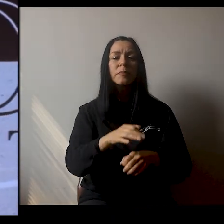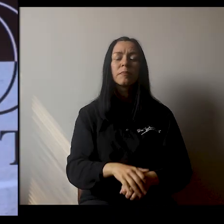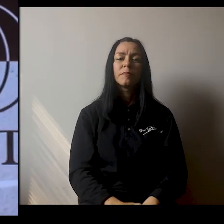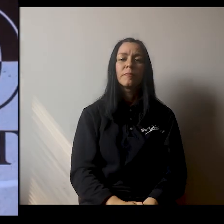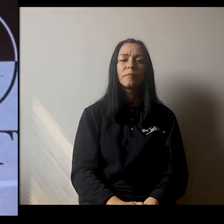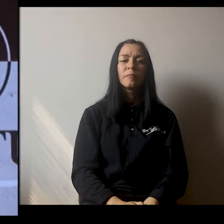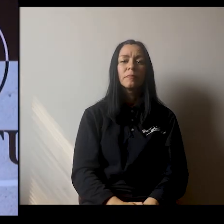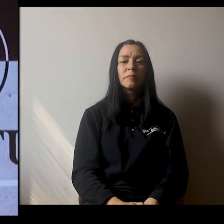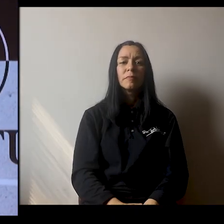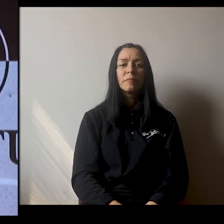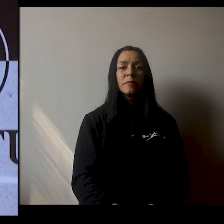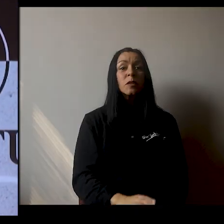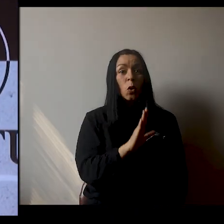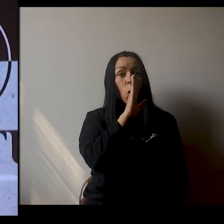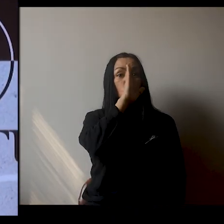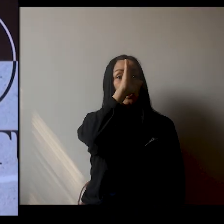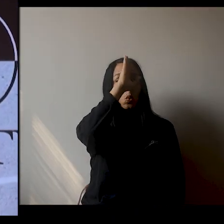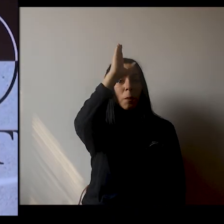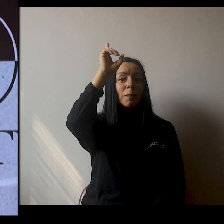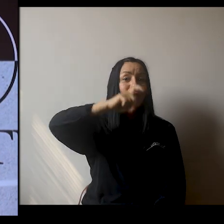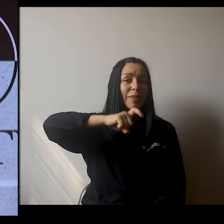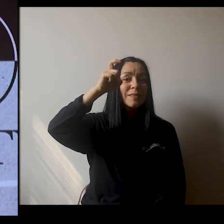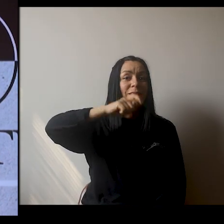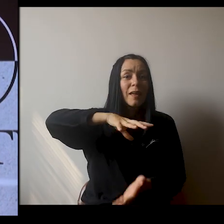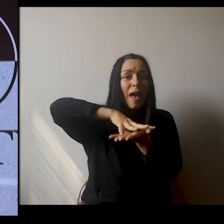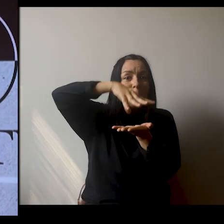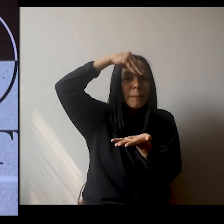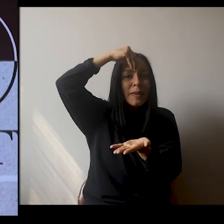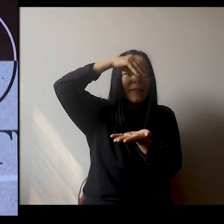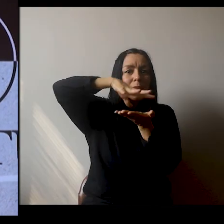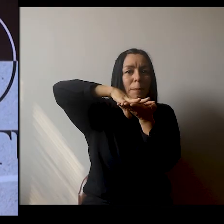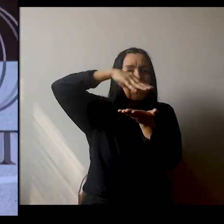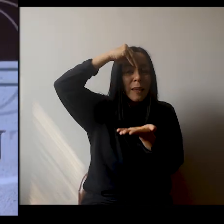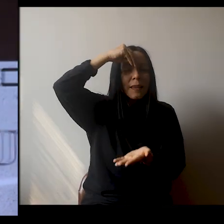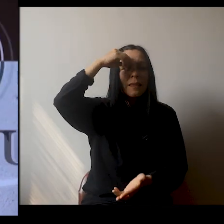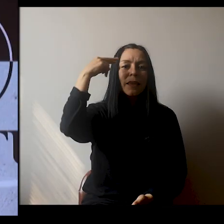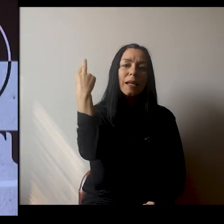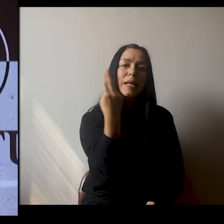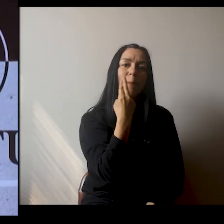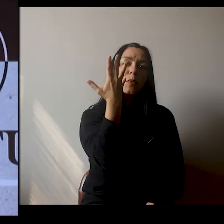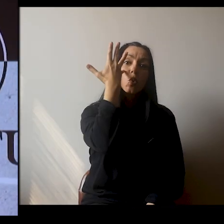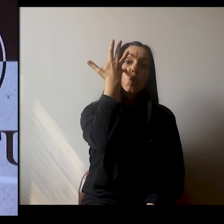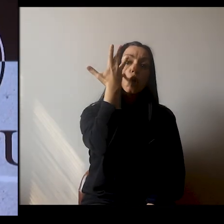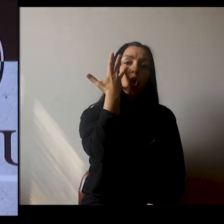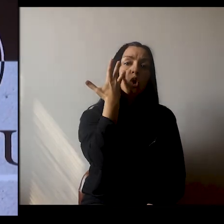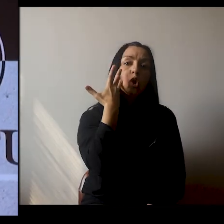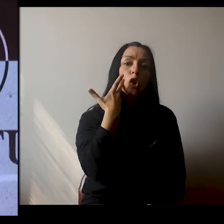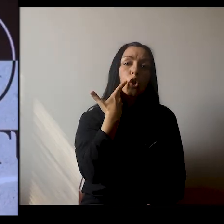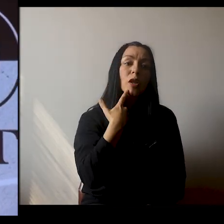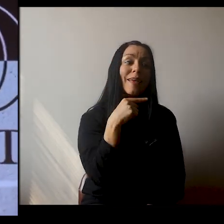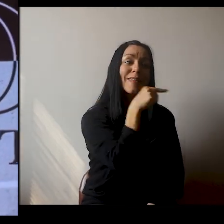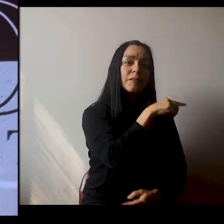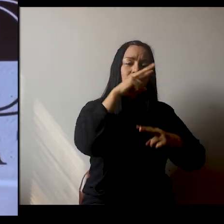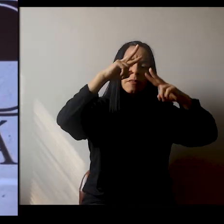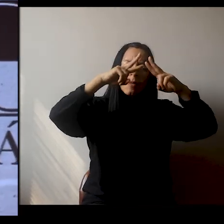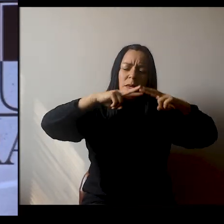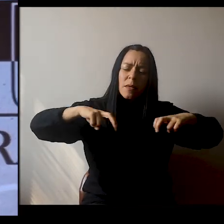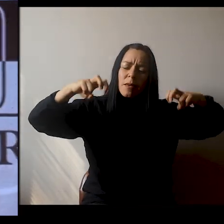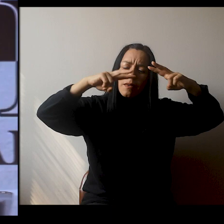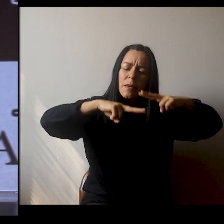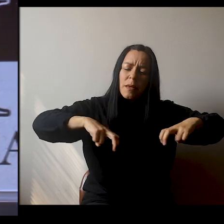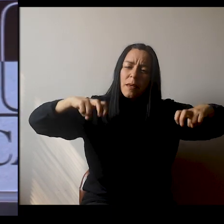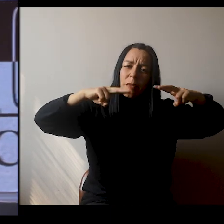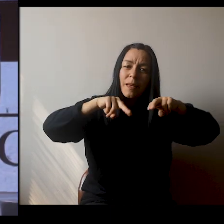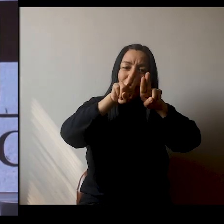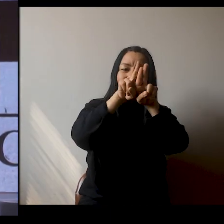y es algunos hábitos que necesitamos en este tiempo. Y esto lo